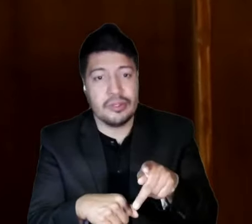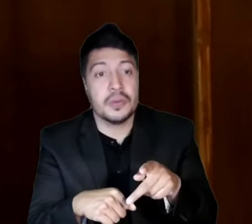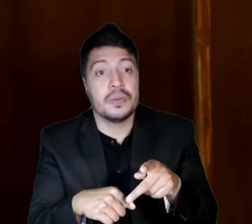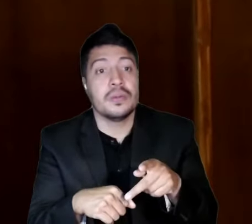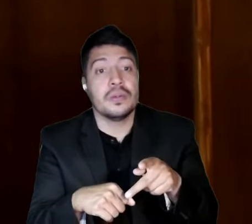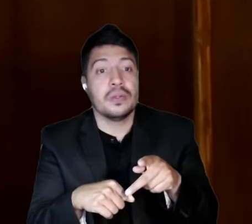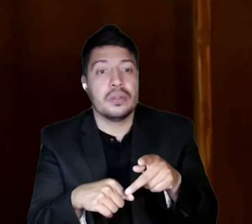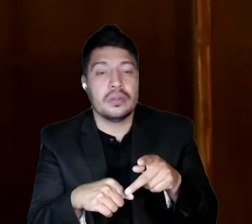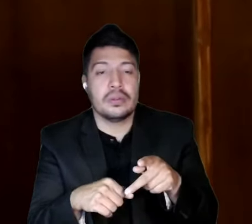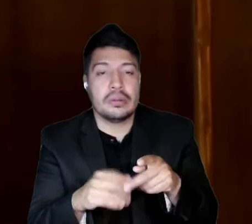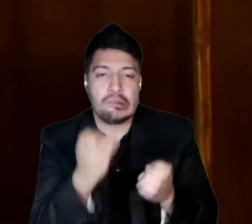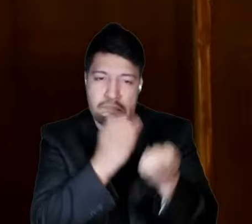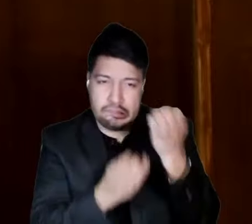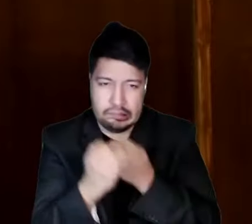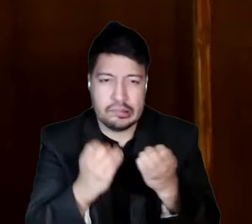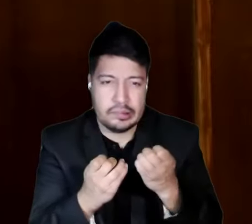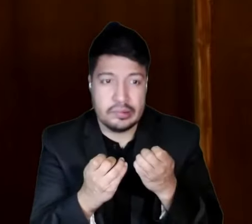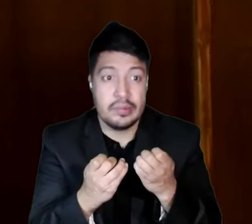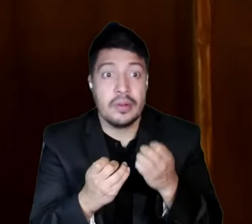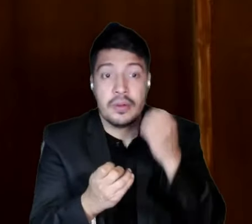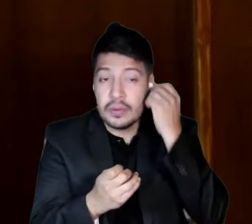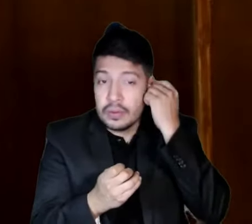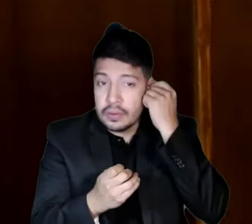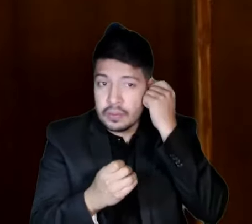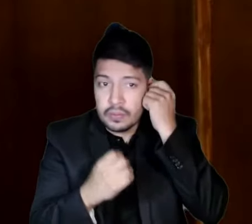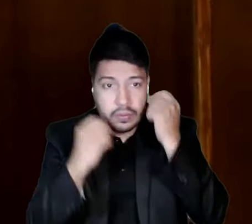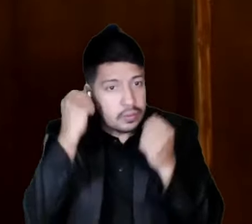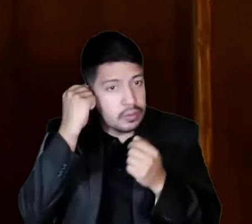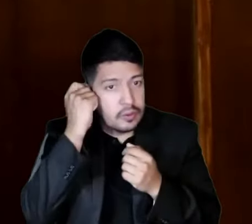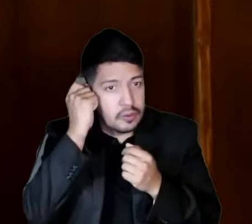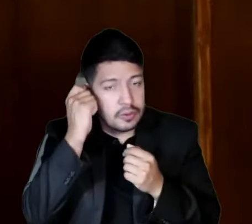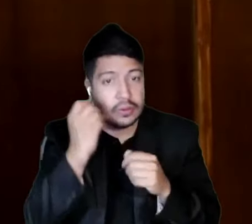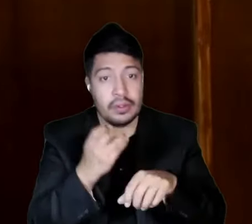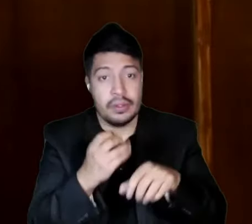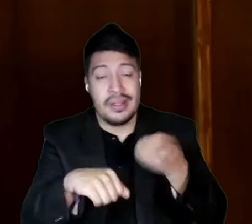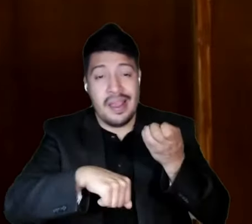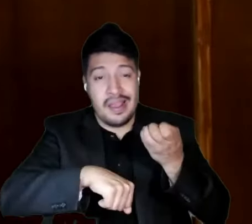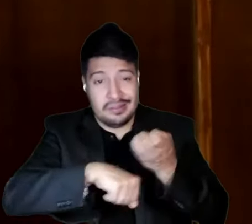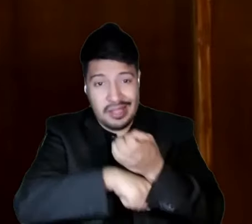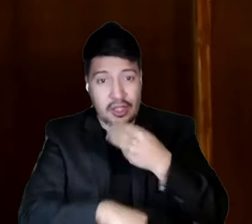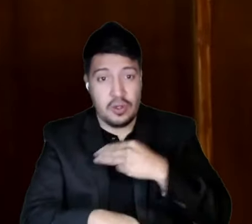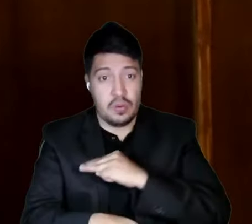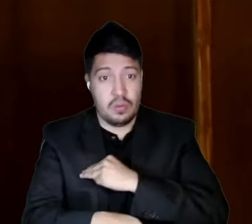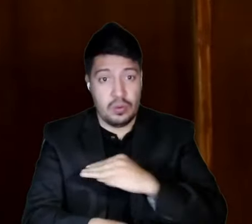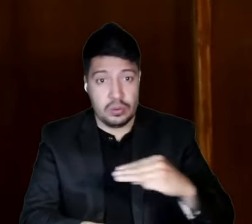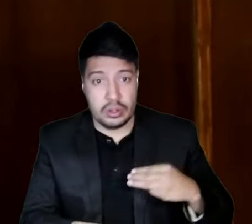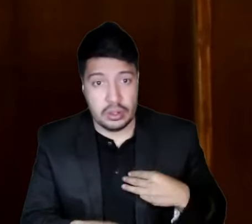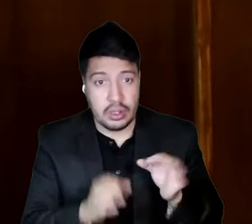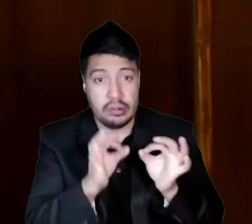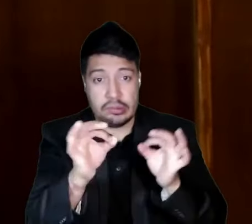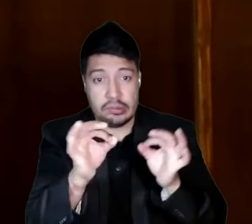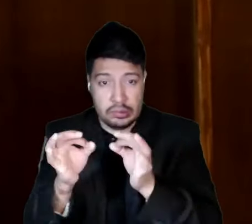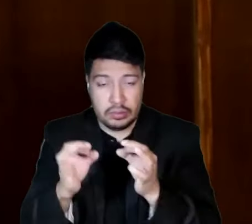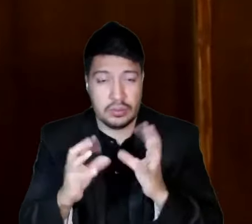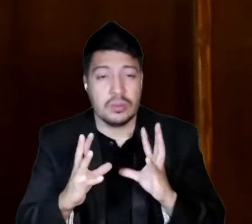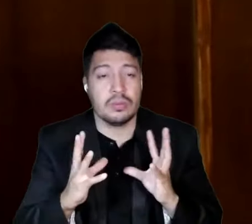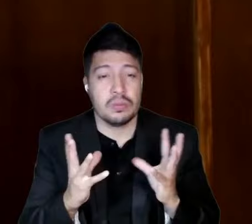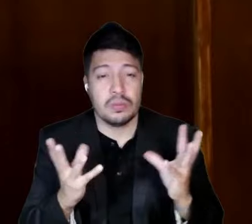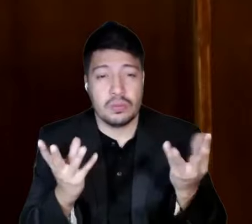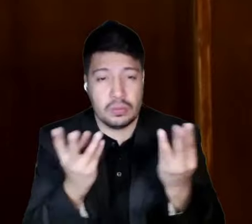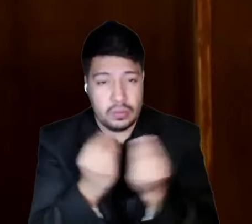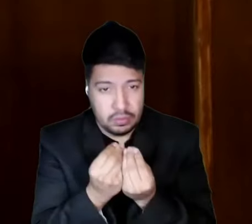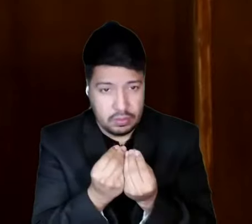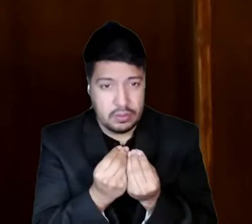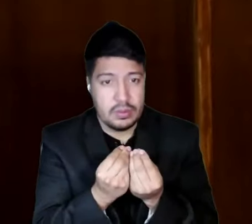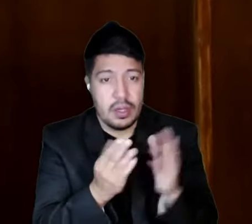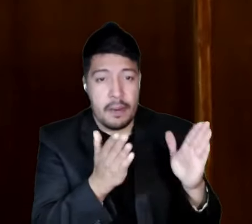resaltamos que el desarrollo del estado y municipios se basa en el proceso de planeación democrática en congruencia con la